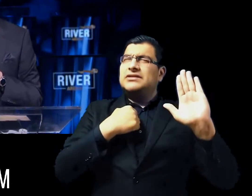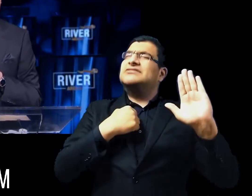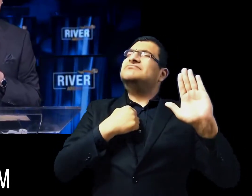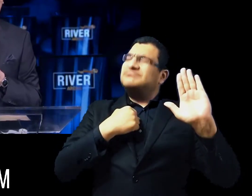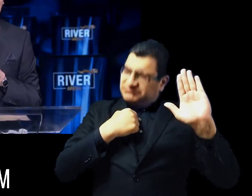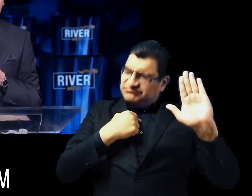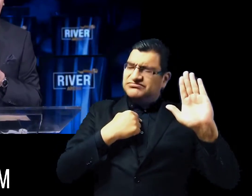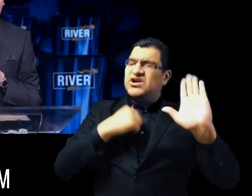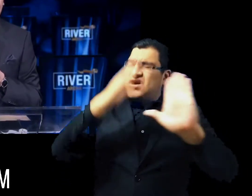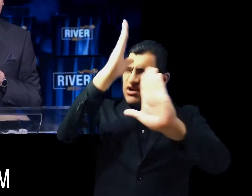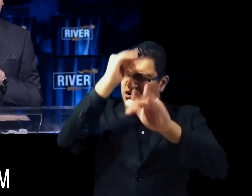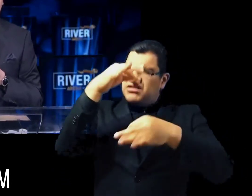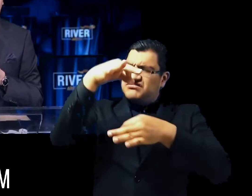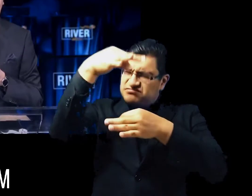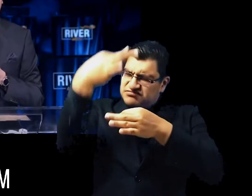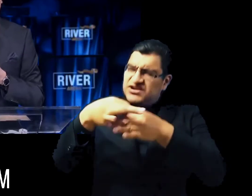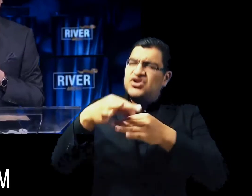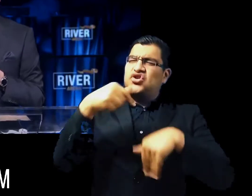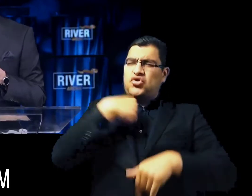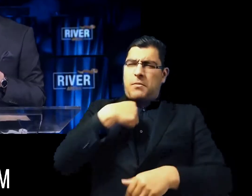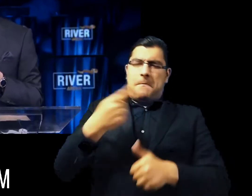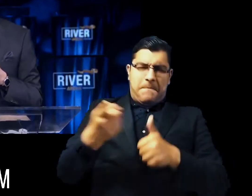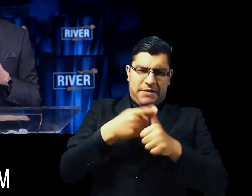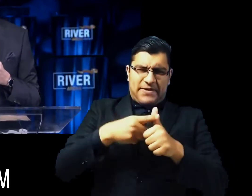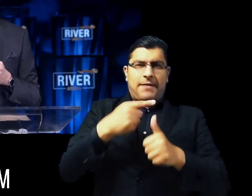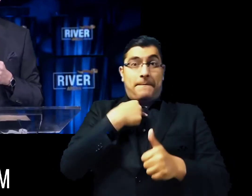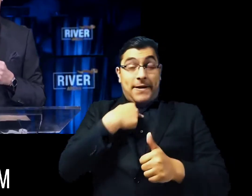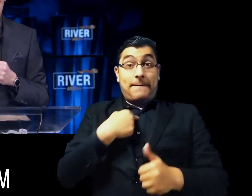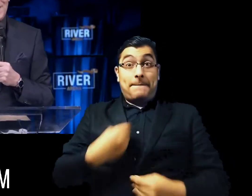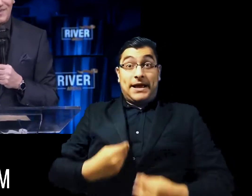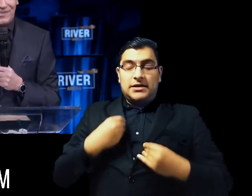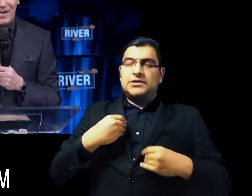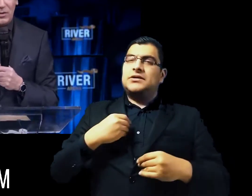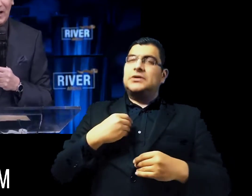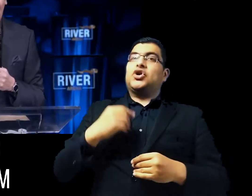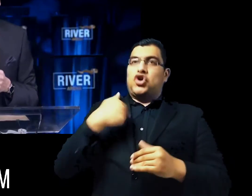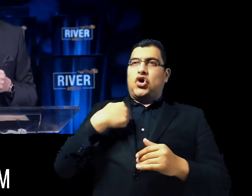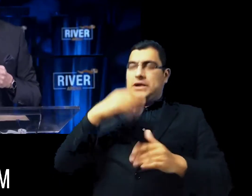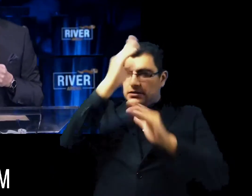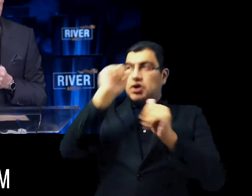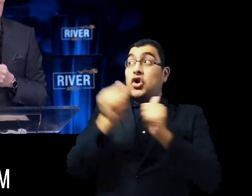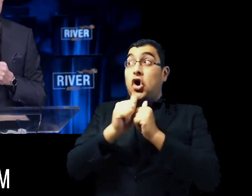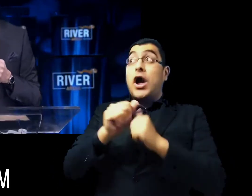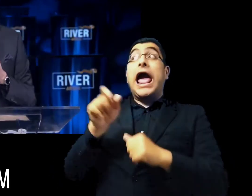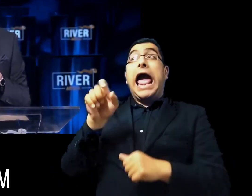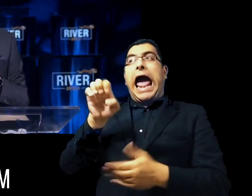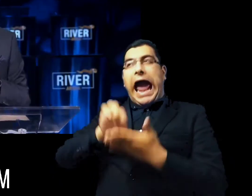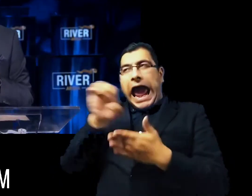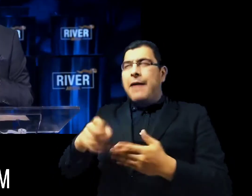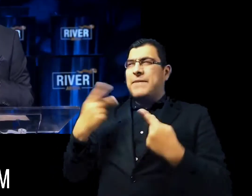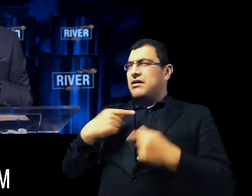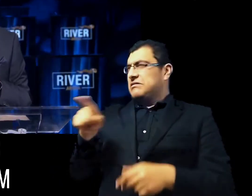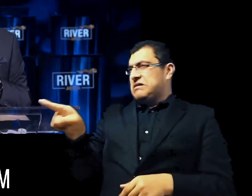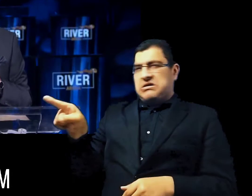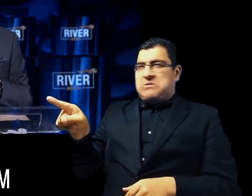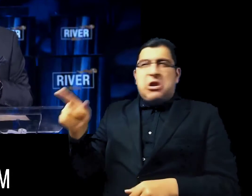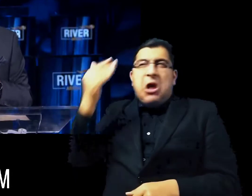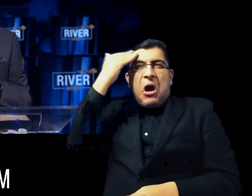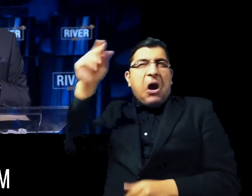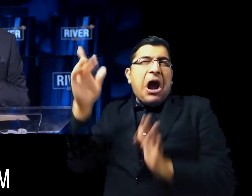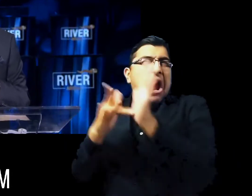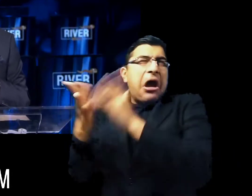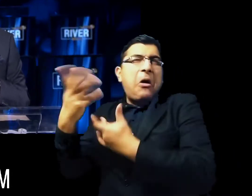durante el resto de mi vida. Primero me comprometí a resistirme a juzgar a alguien que no conoce al Señor.